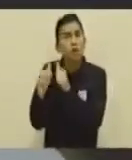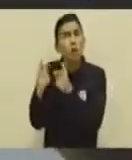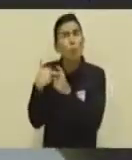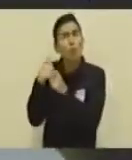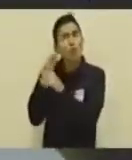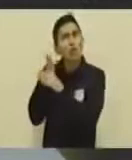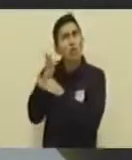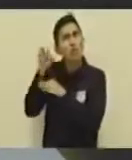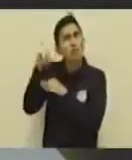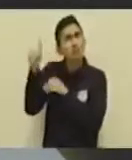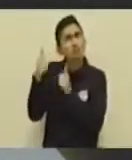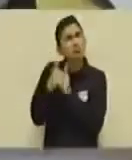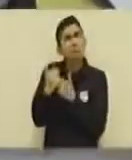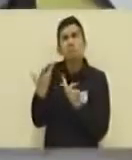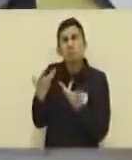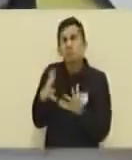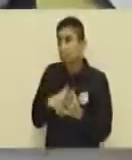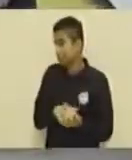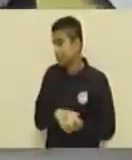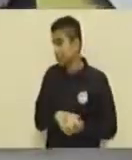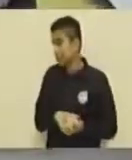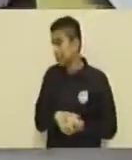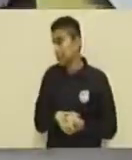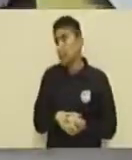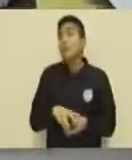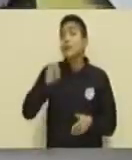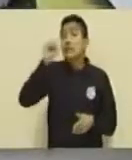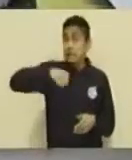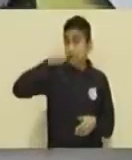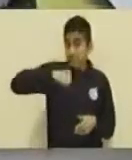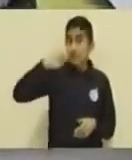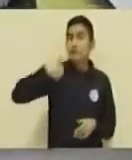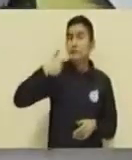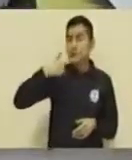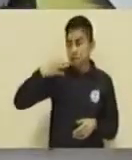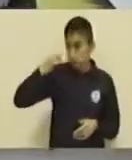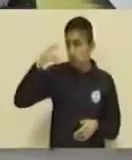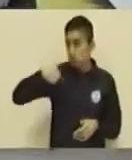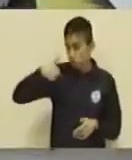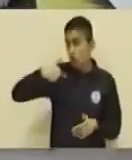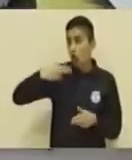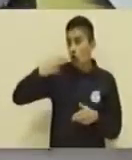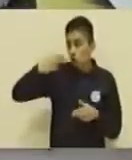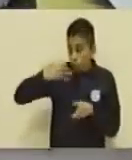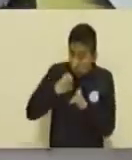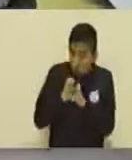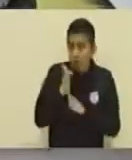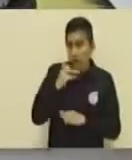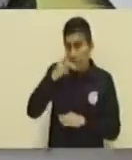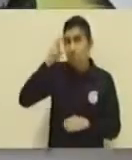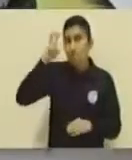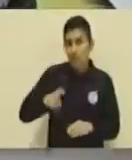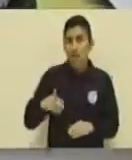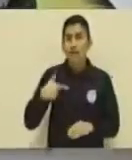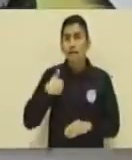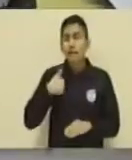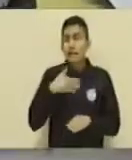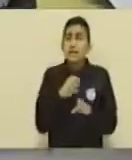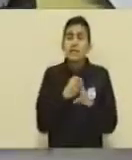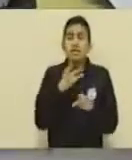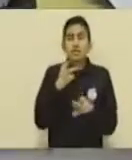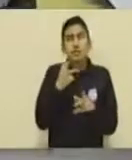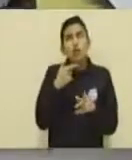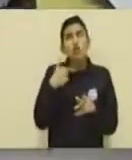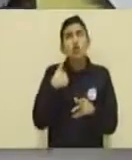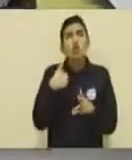personas que nos rodean, por ejemplo? Pues el hecho de ser fiel a nosotros mismos es seguir nuestras convicciones. Eso